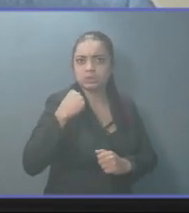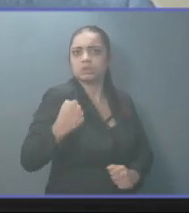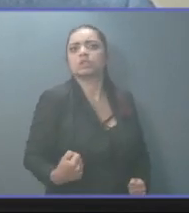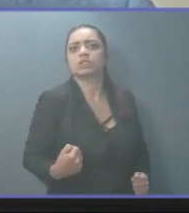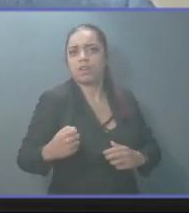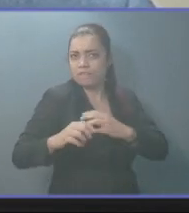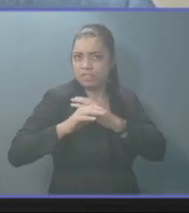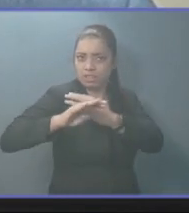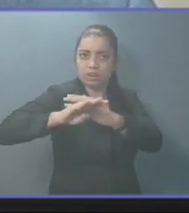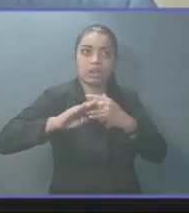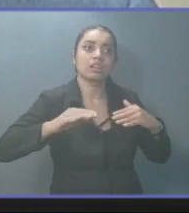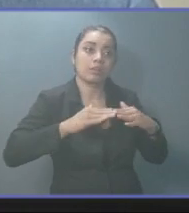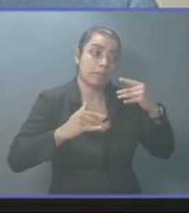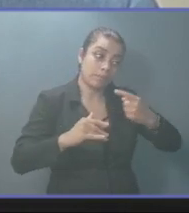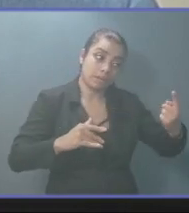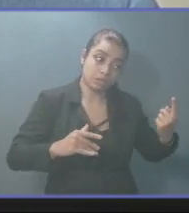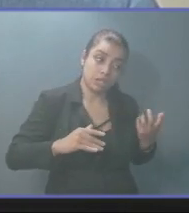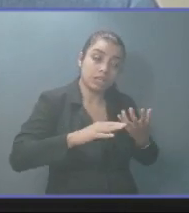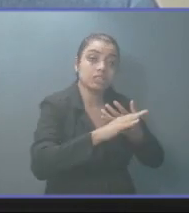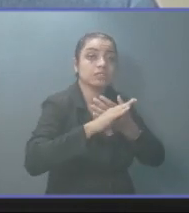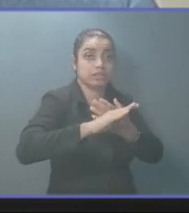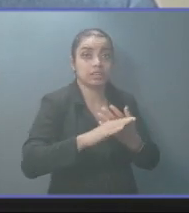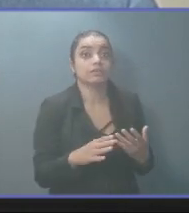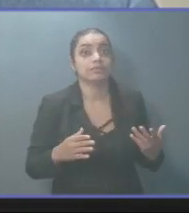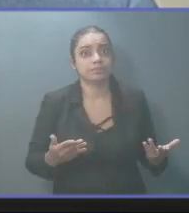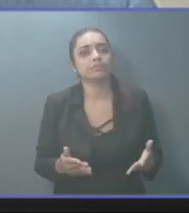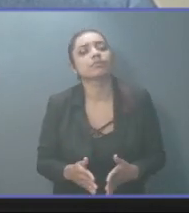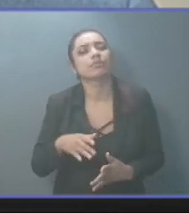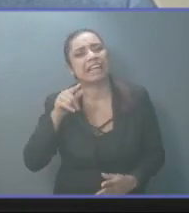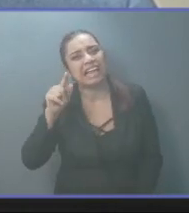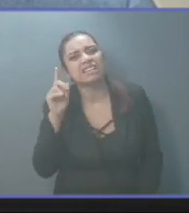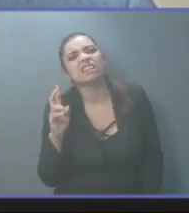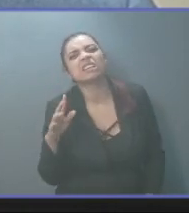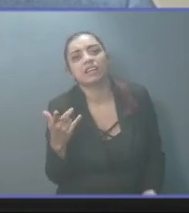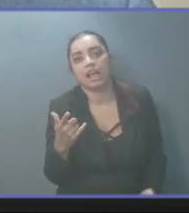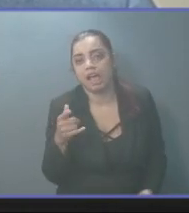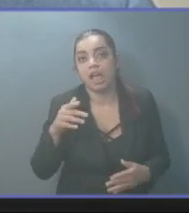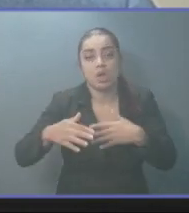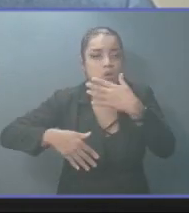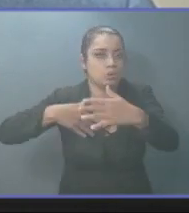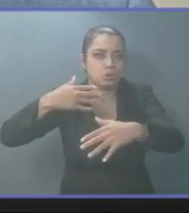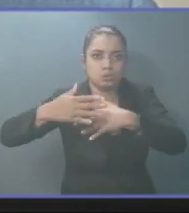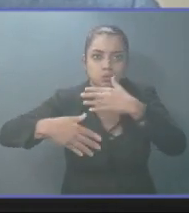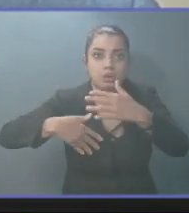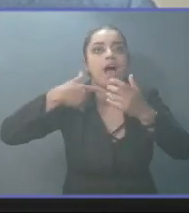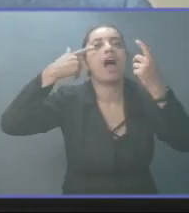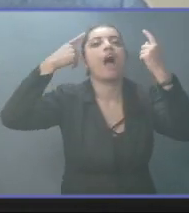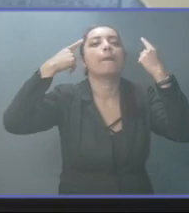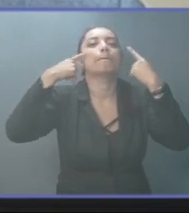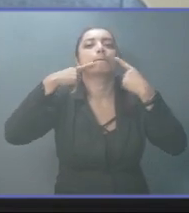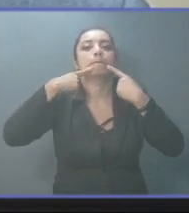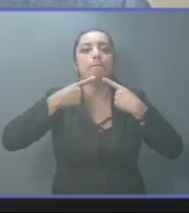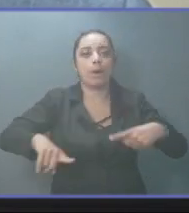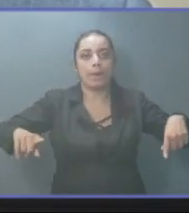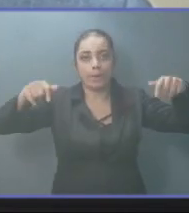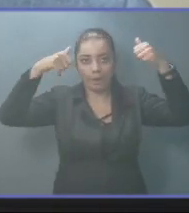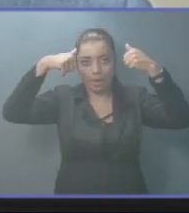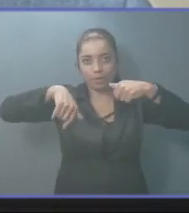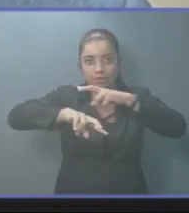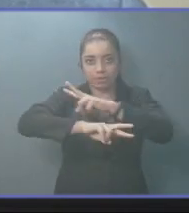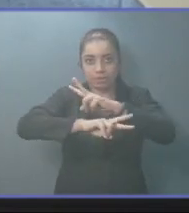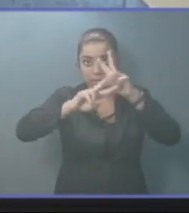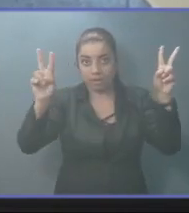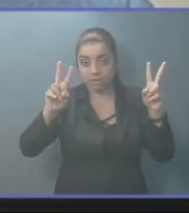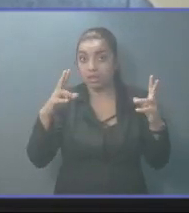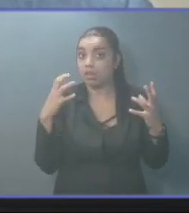gente el resultado de eso fue la firma de los acuerdos de paz cosa que muchos en la fuerza